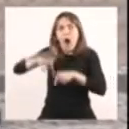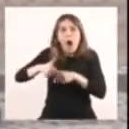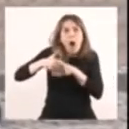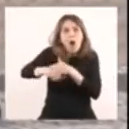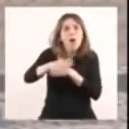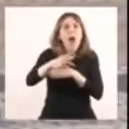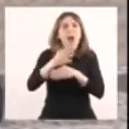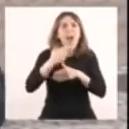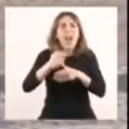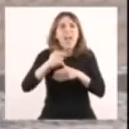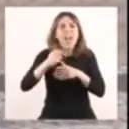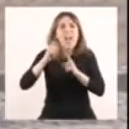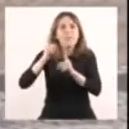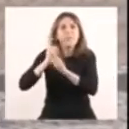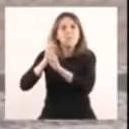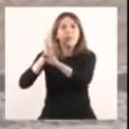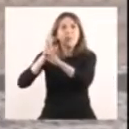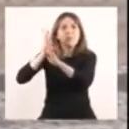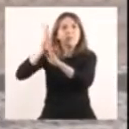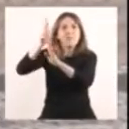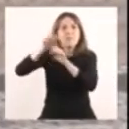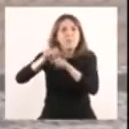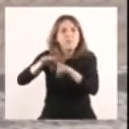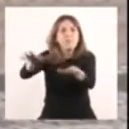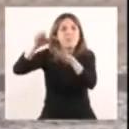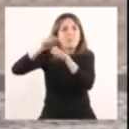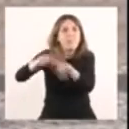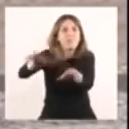Miren, una de las enseñanzas que nos dejó la pandemia